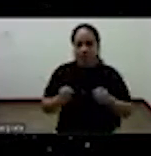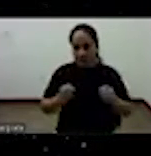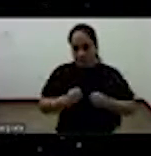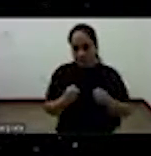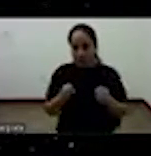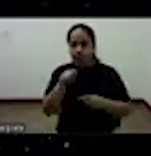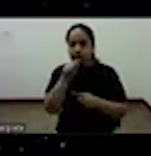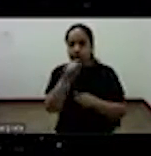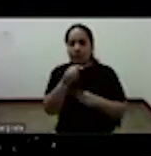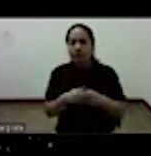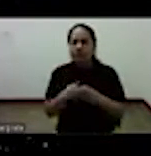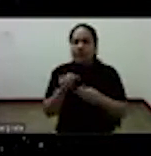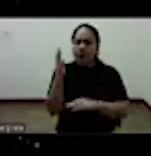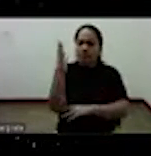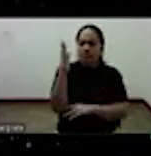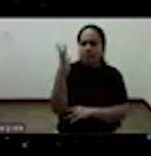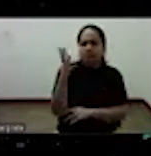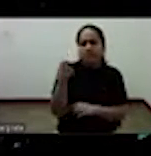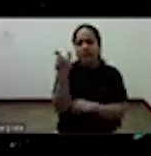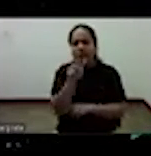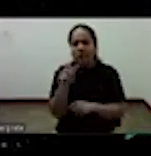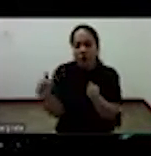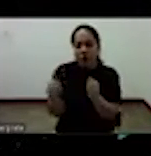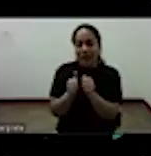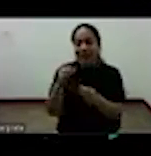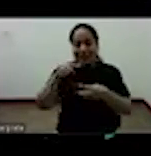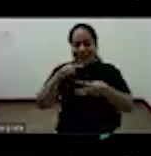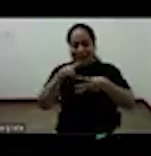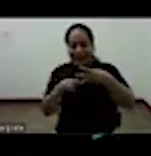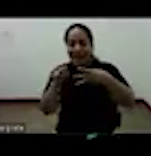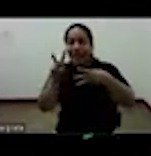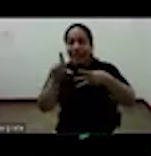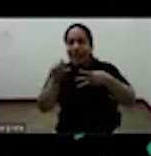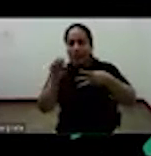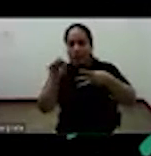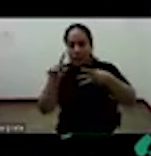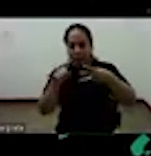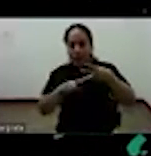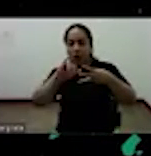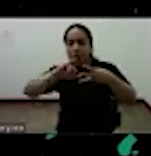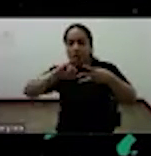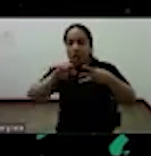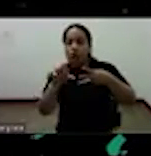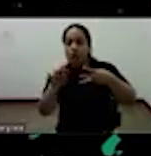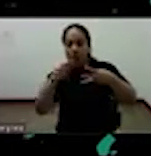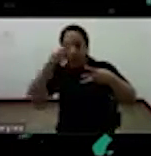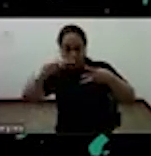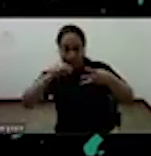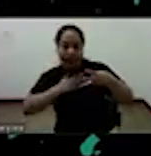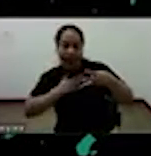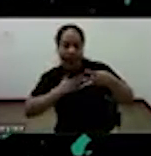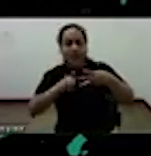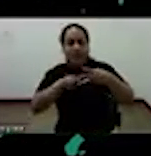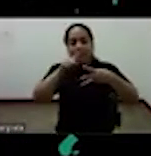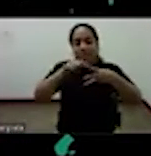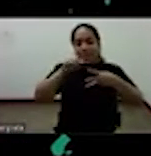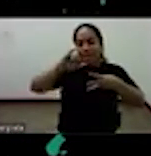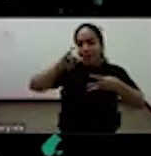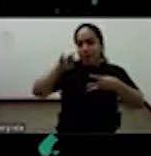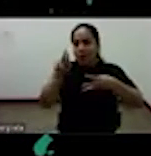una exposición compartida por 3 artistas, por Leonel Vázquez, por Julia Bejarano, mi hija, y Mauricio Bejarano, y curada por Ricardo